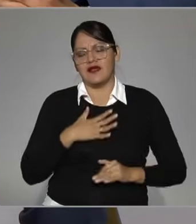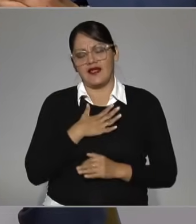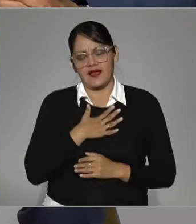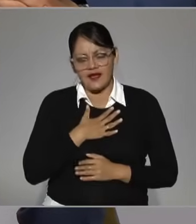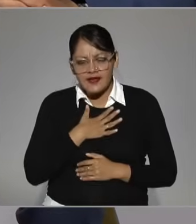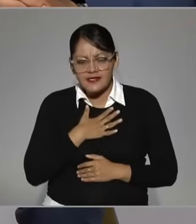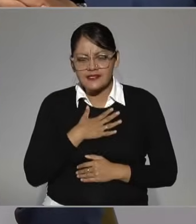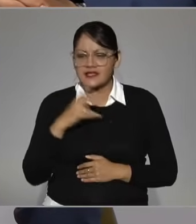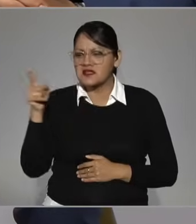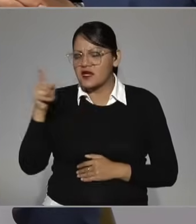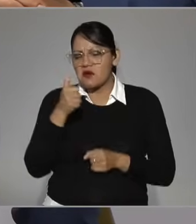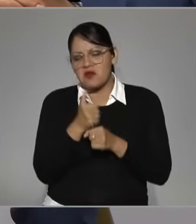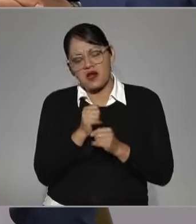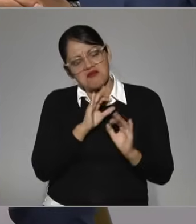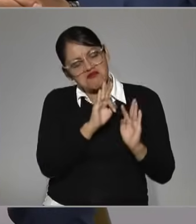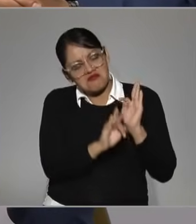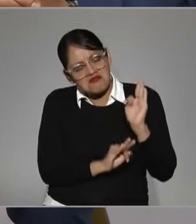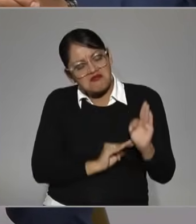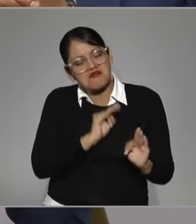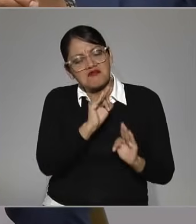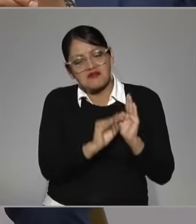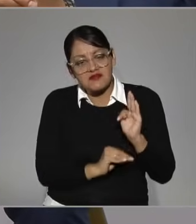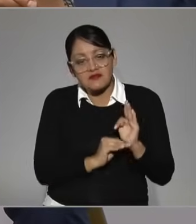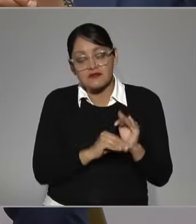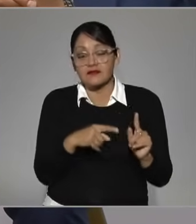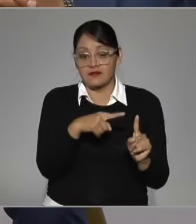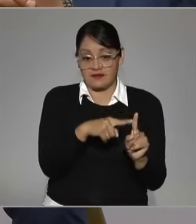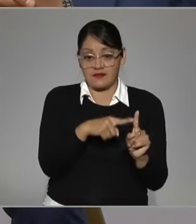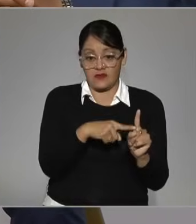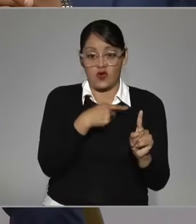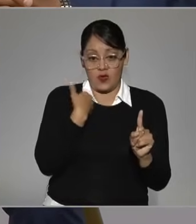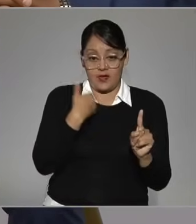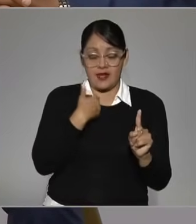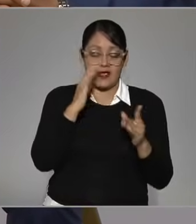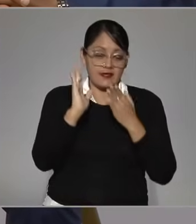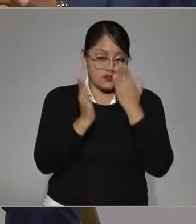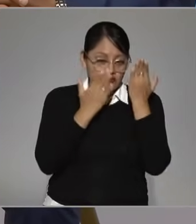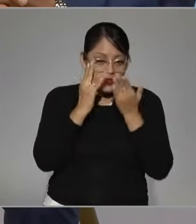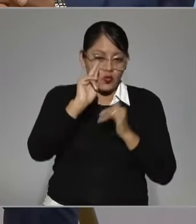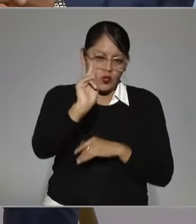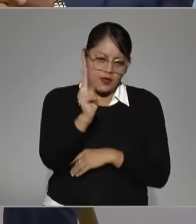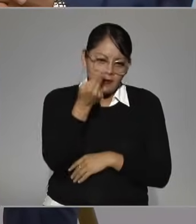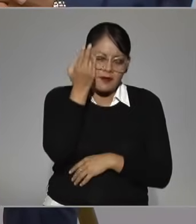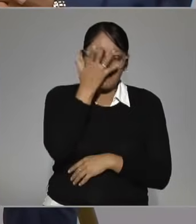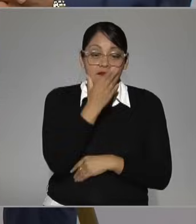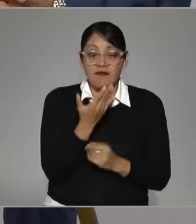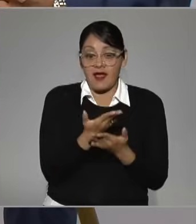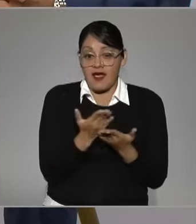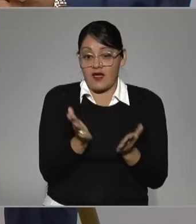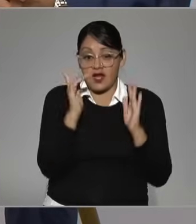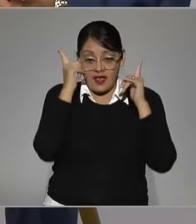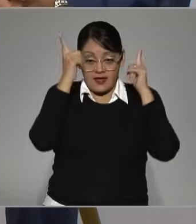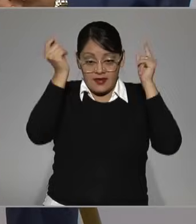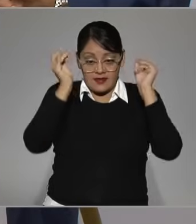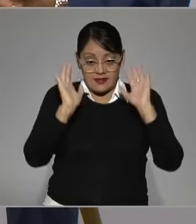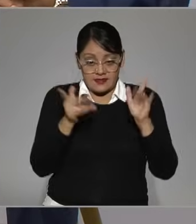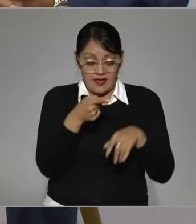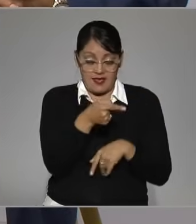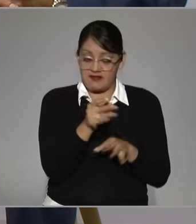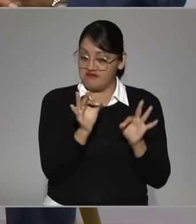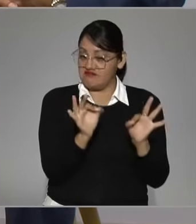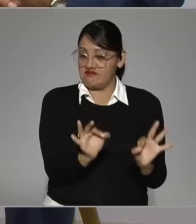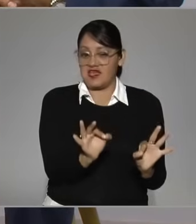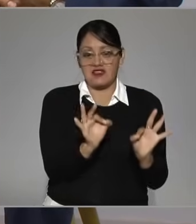lindo, orientador. El muchacho estudia su universidad, precioso, y hoy día es un joven muy bien